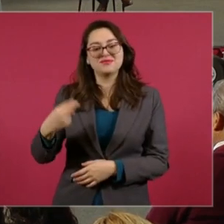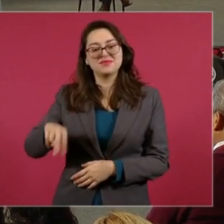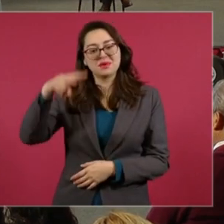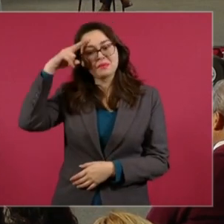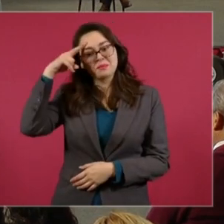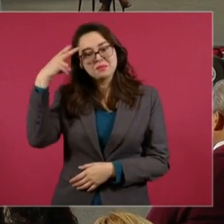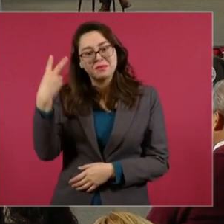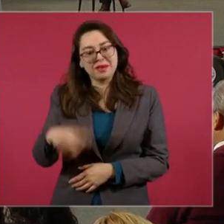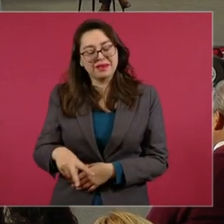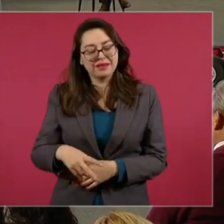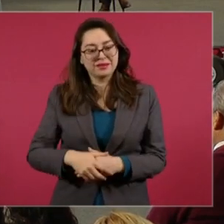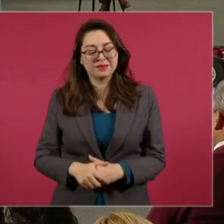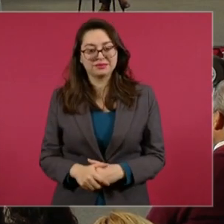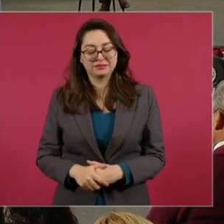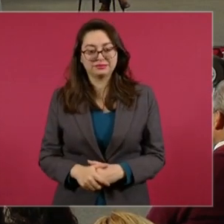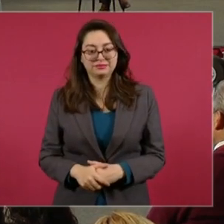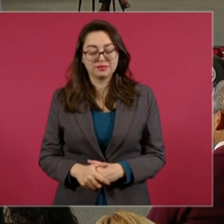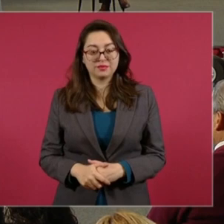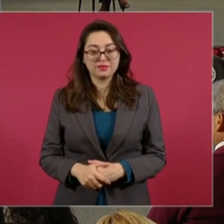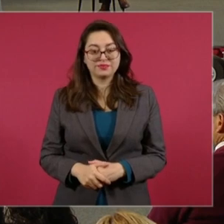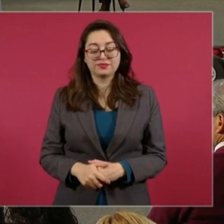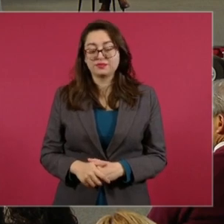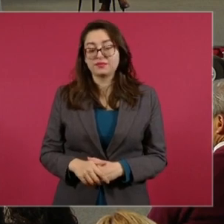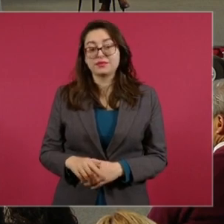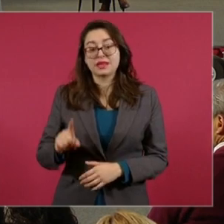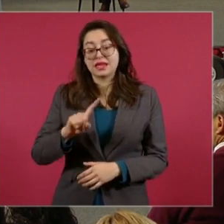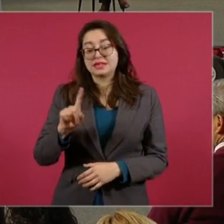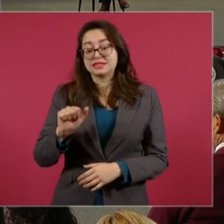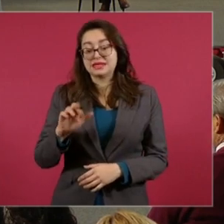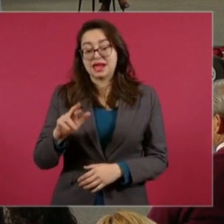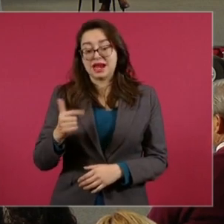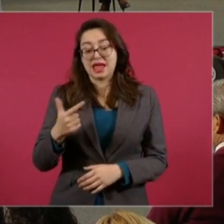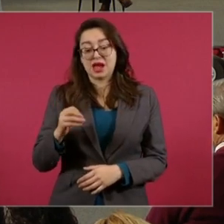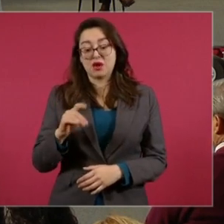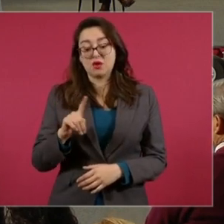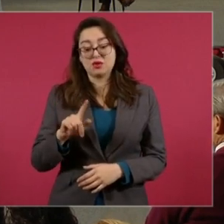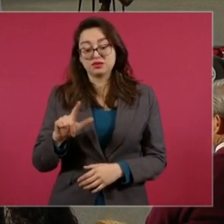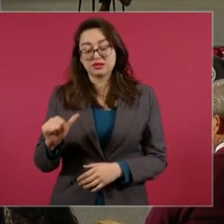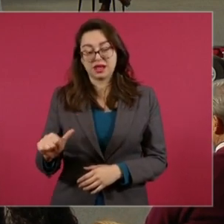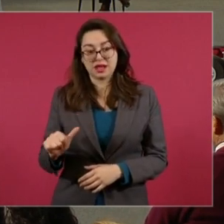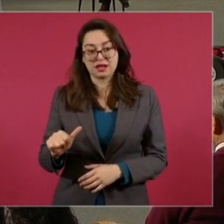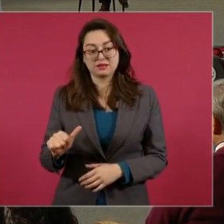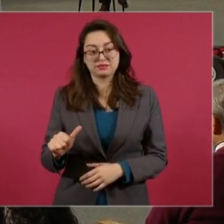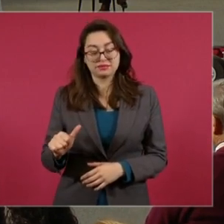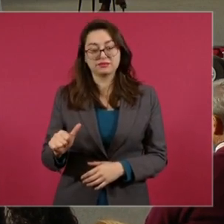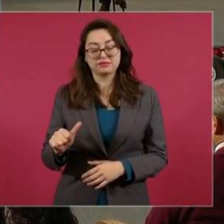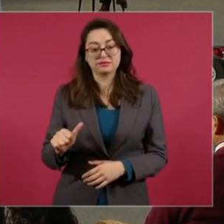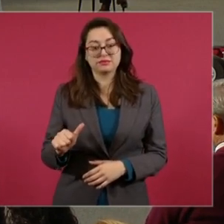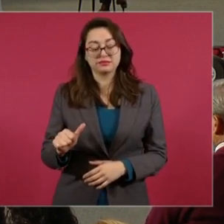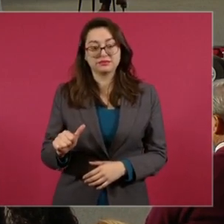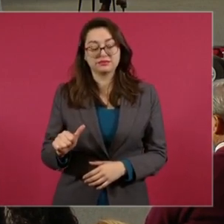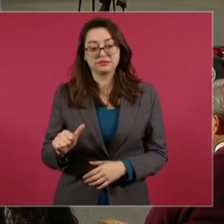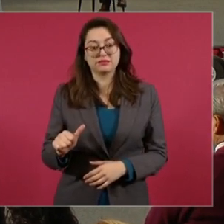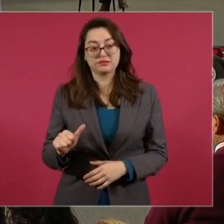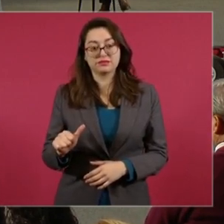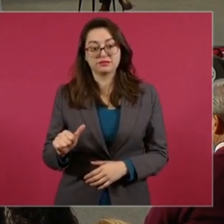Bueno, Zaragoza era de Coahuila. Pero